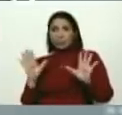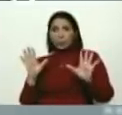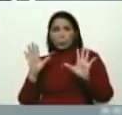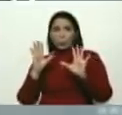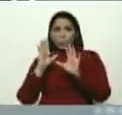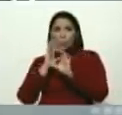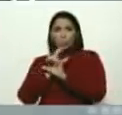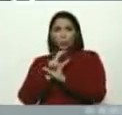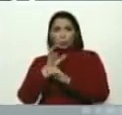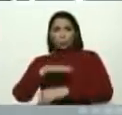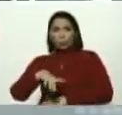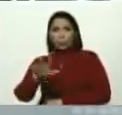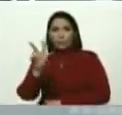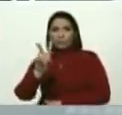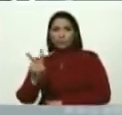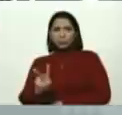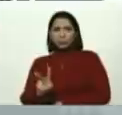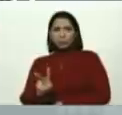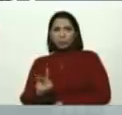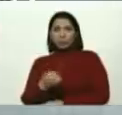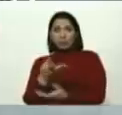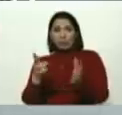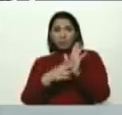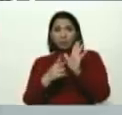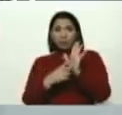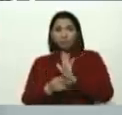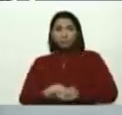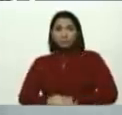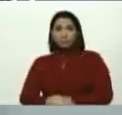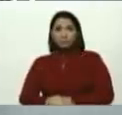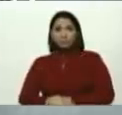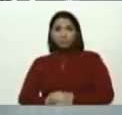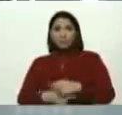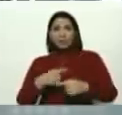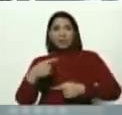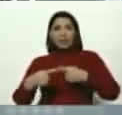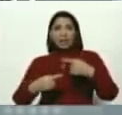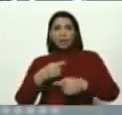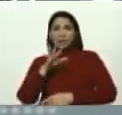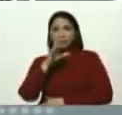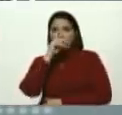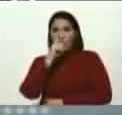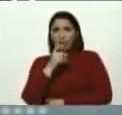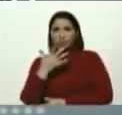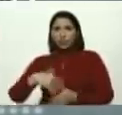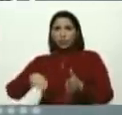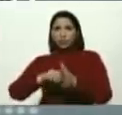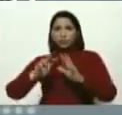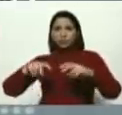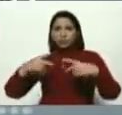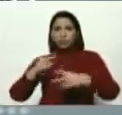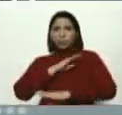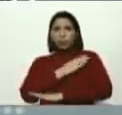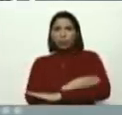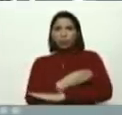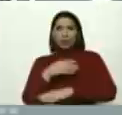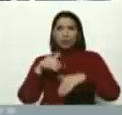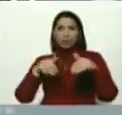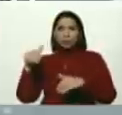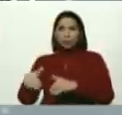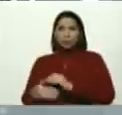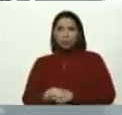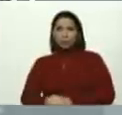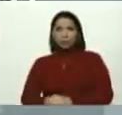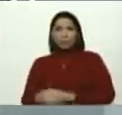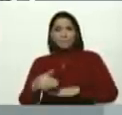nacional. Esa es la verdad. Cada 5 años se renueva el poder electoral,